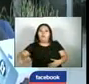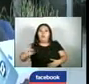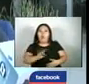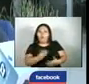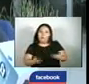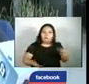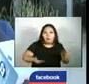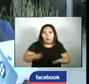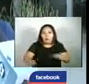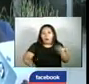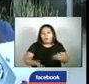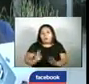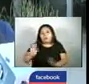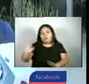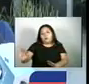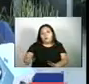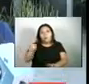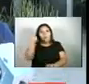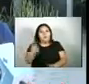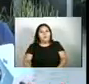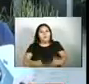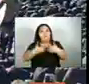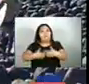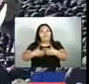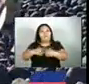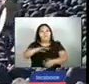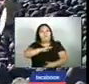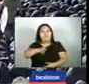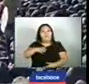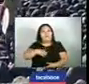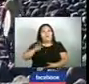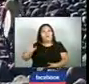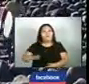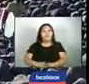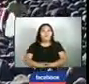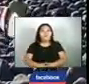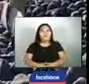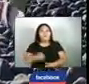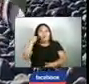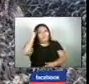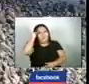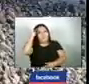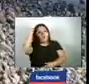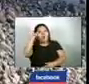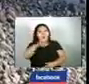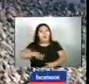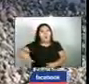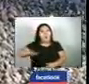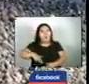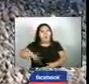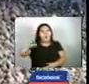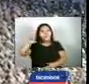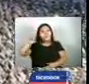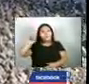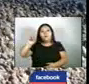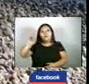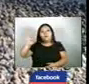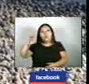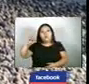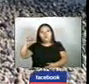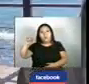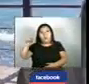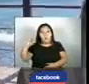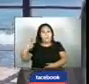los servicios de los empresarios del sector turístico. Reiteró que con la estrategia del Surf City, El Salvador ha recibido más de